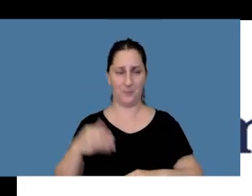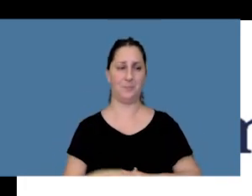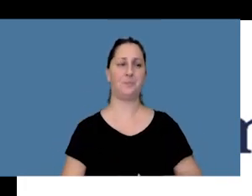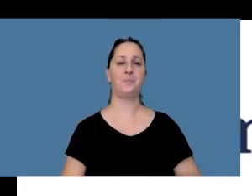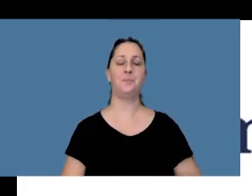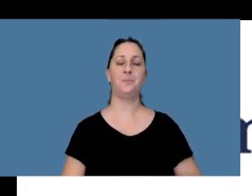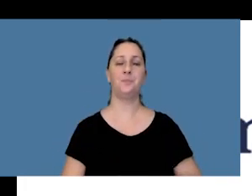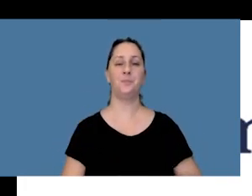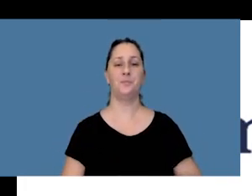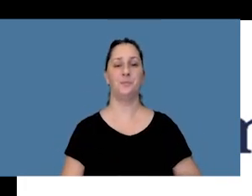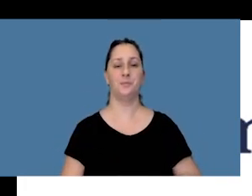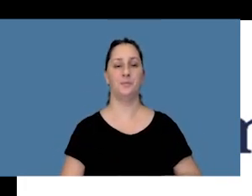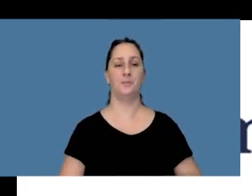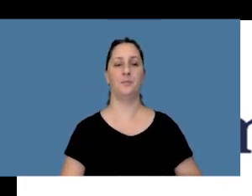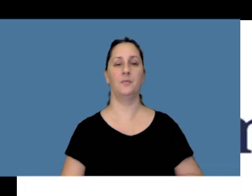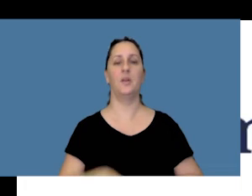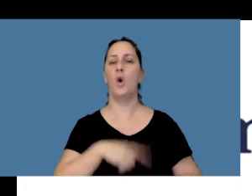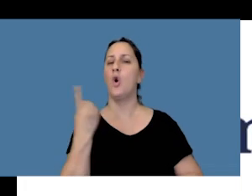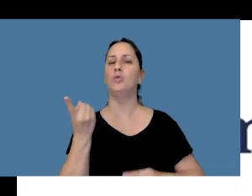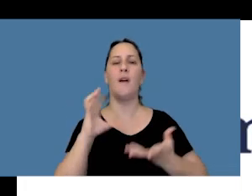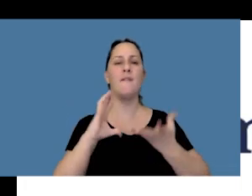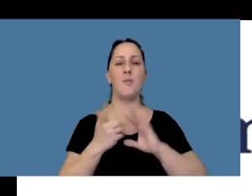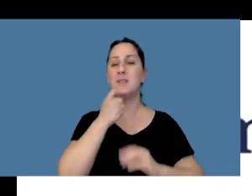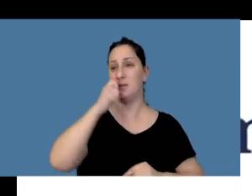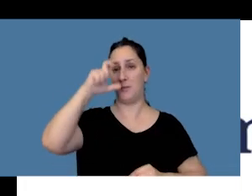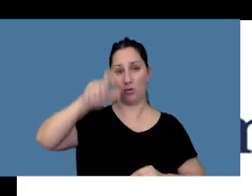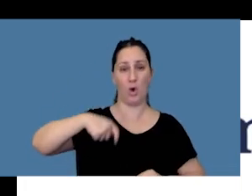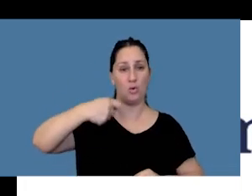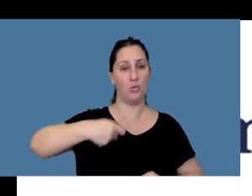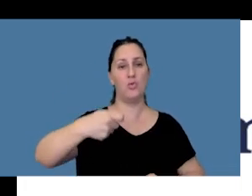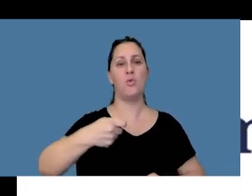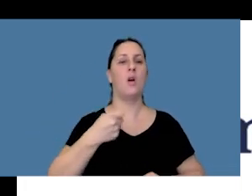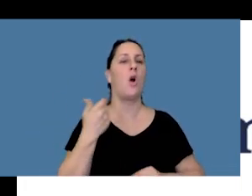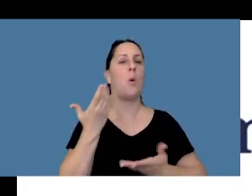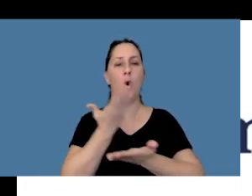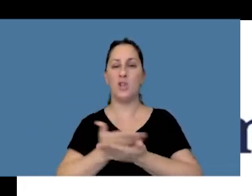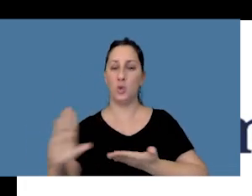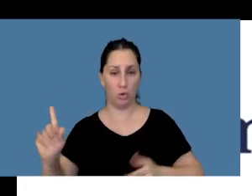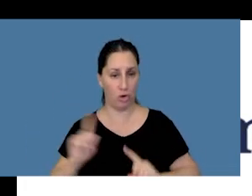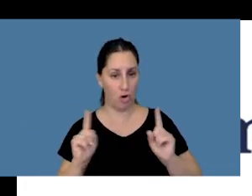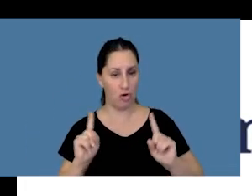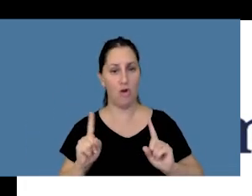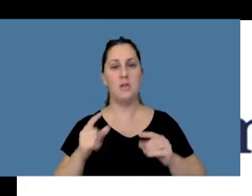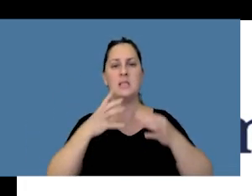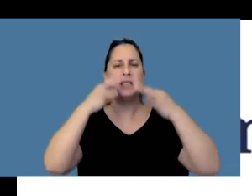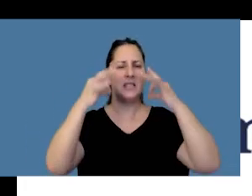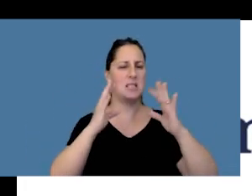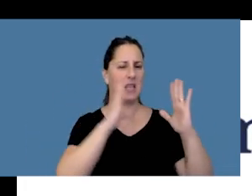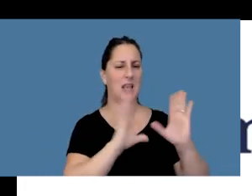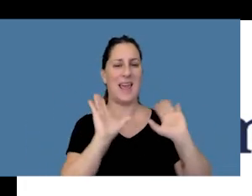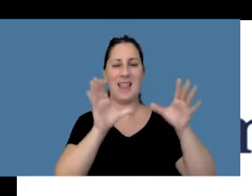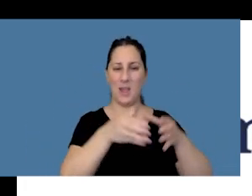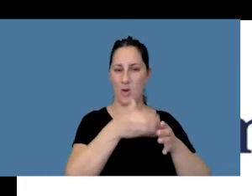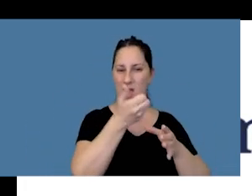¿Qué pasa también o qué otro remedio en caso de que el contribuyente no le amerite la exclusión? Si está incorrectamente